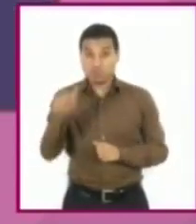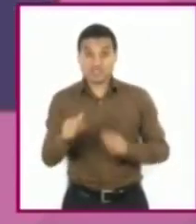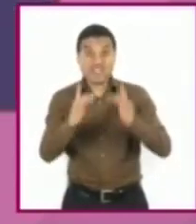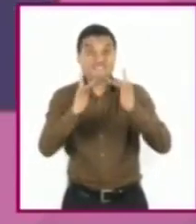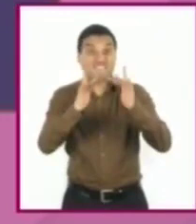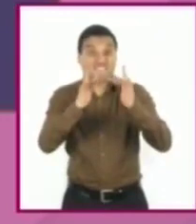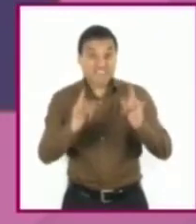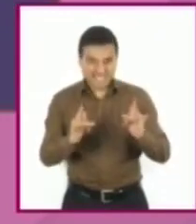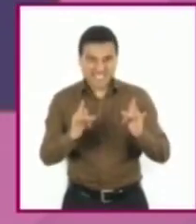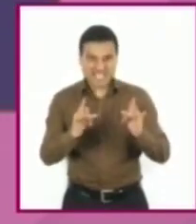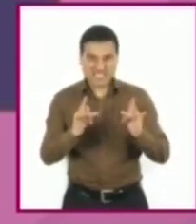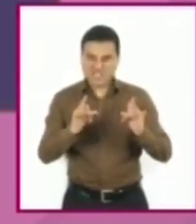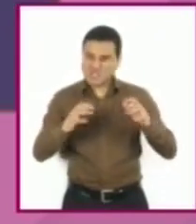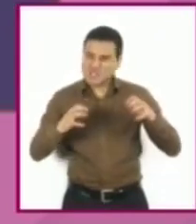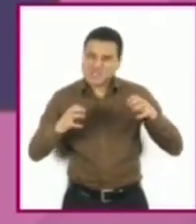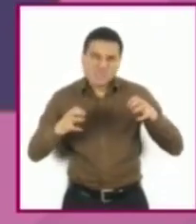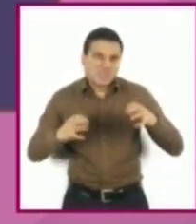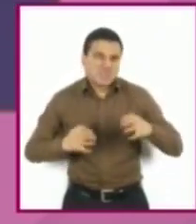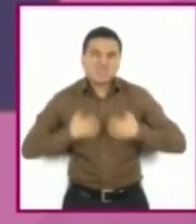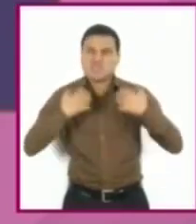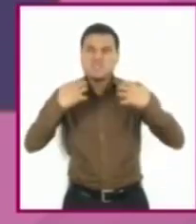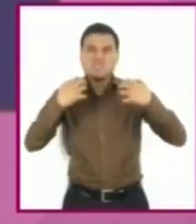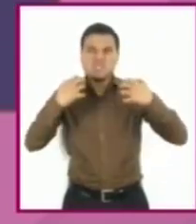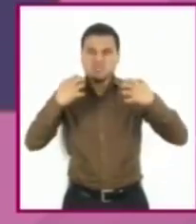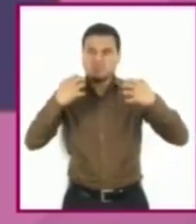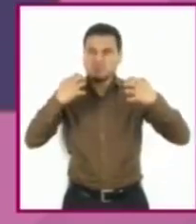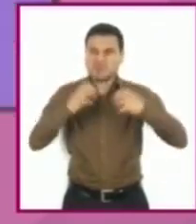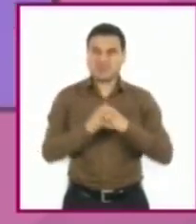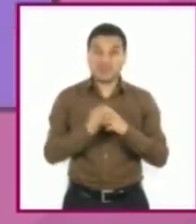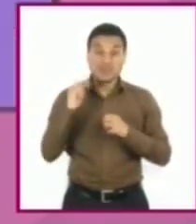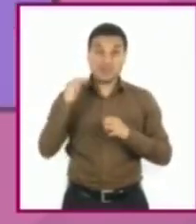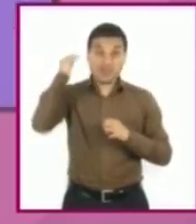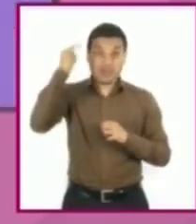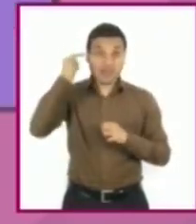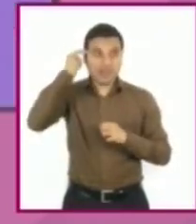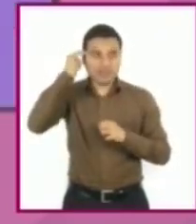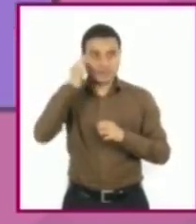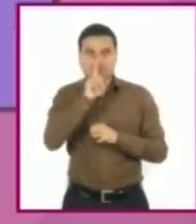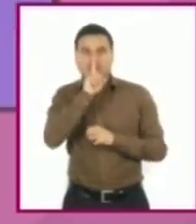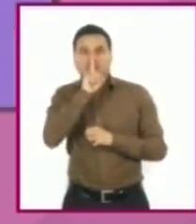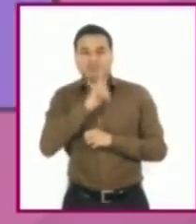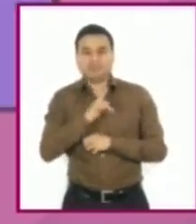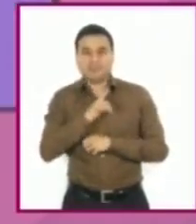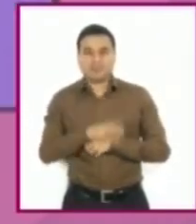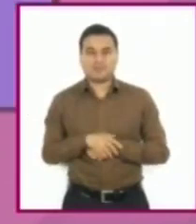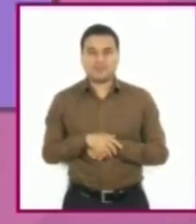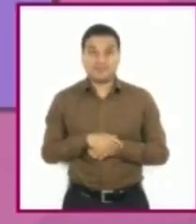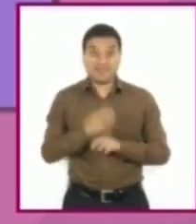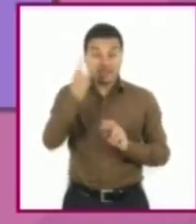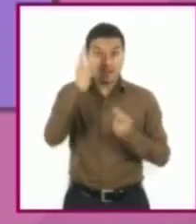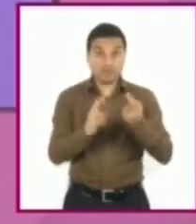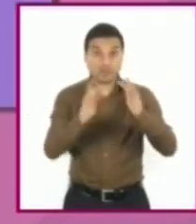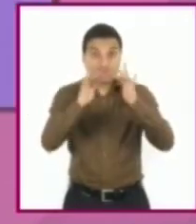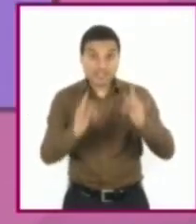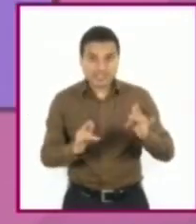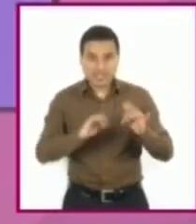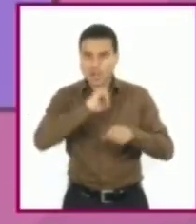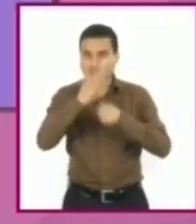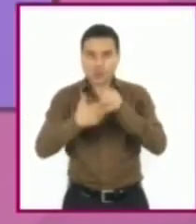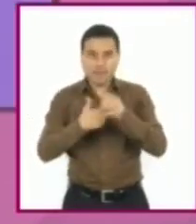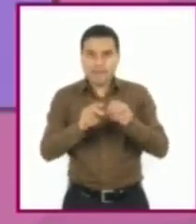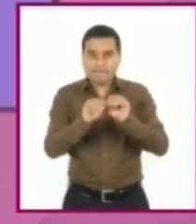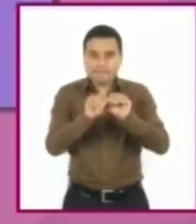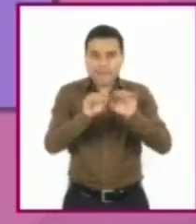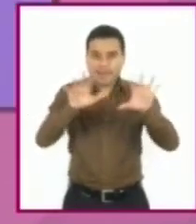sus reformas por temor a que su población fuera influenciada. La Revolución Francesa tuvo impacto en toda Europa.